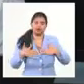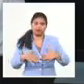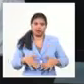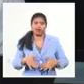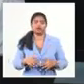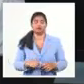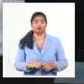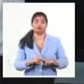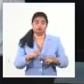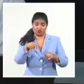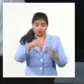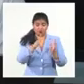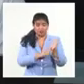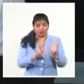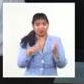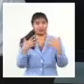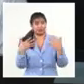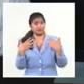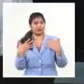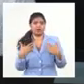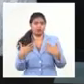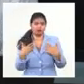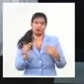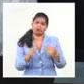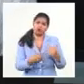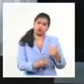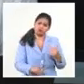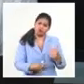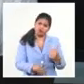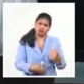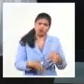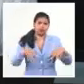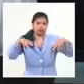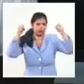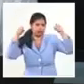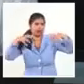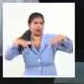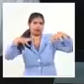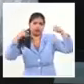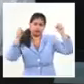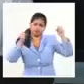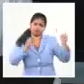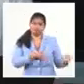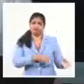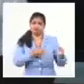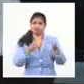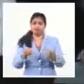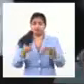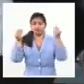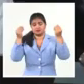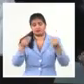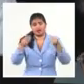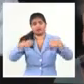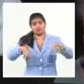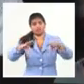todo lo que tenemos que hacer. Es conocido por todos que toda esta situación ha